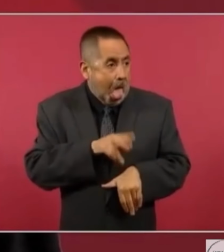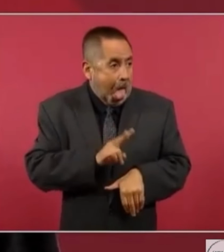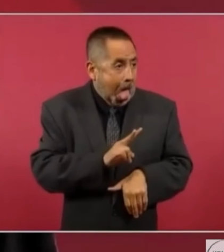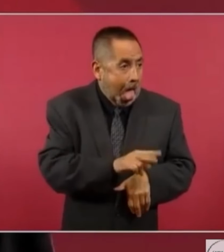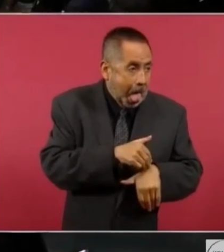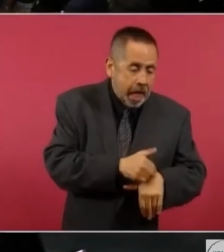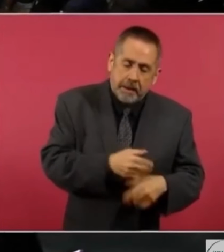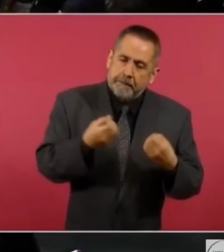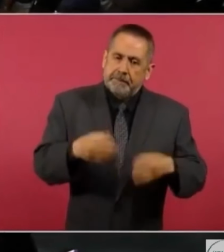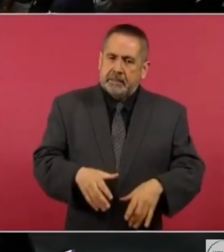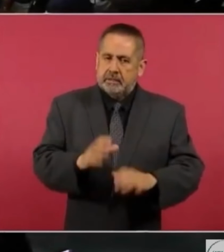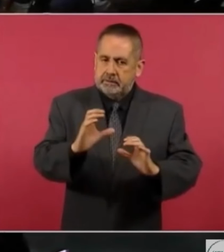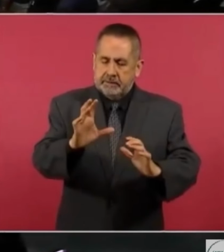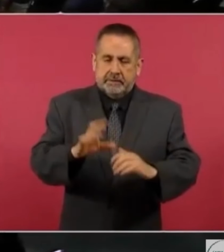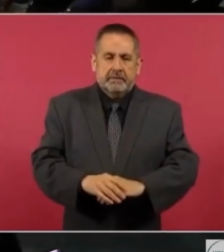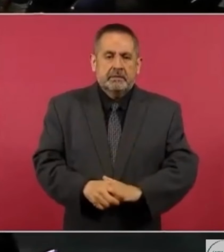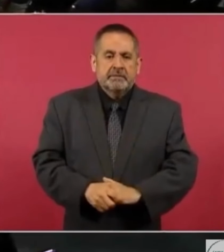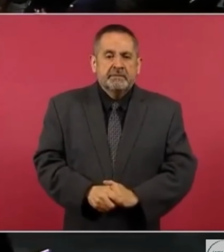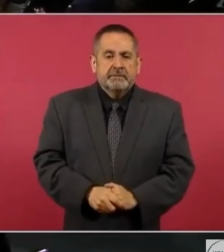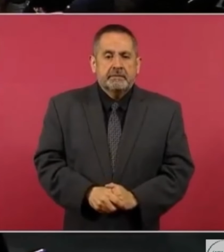ella. Muchas gracias.